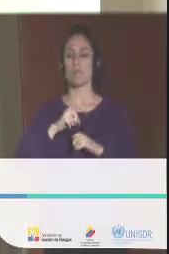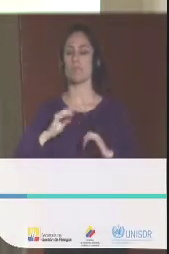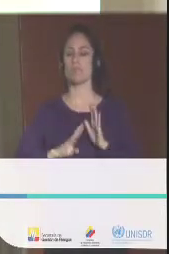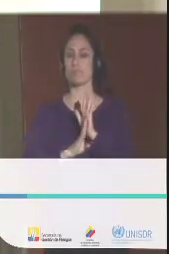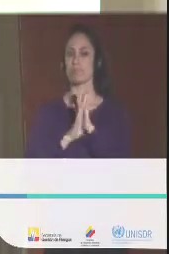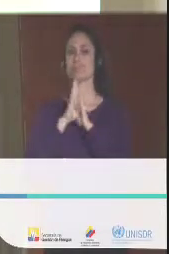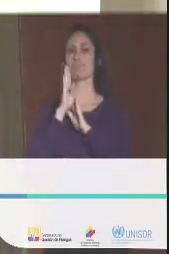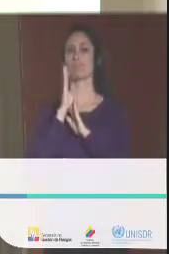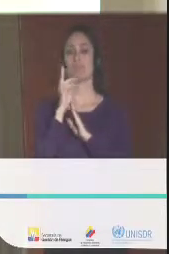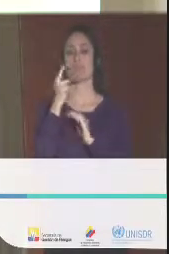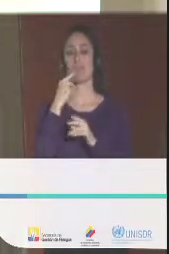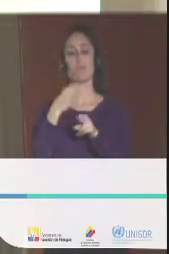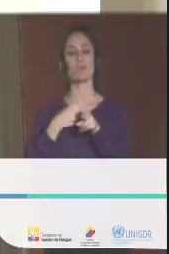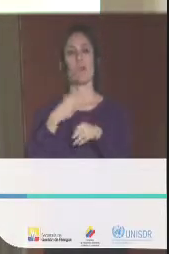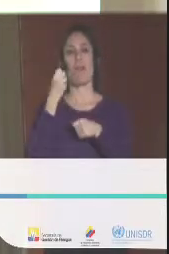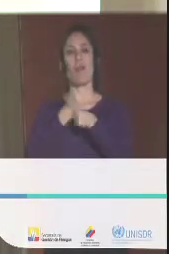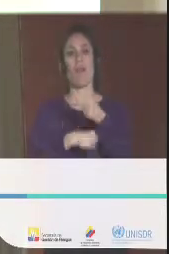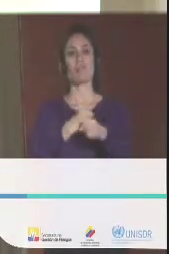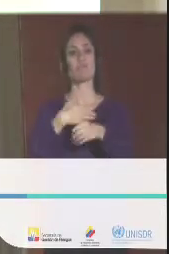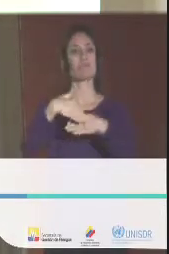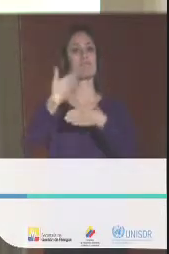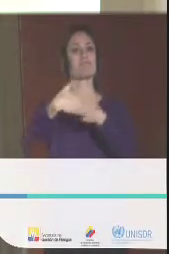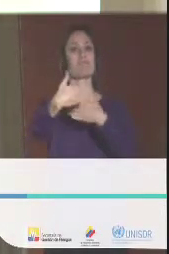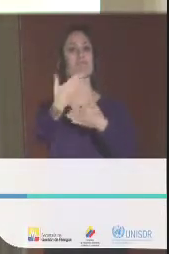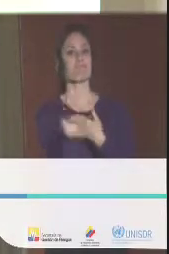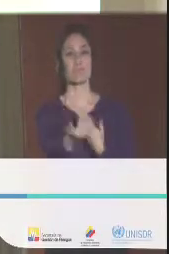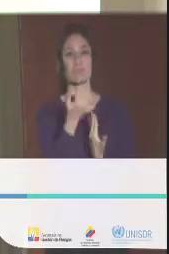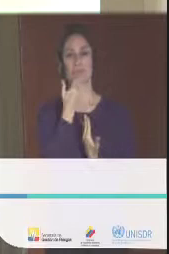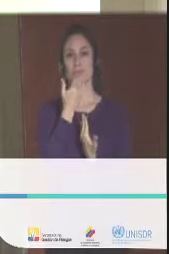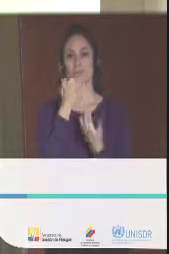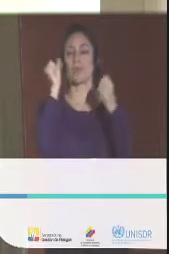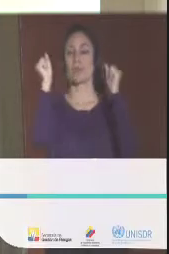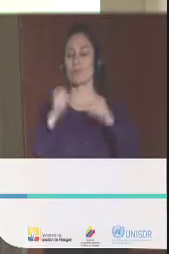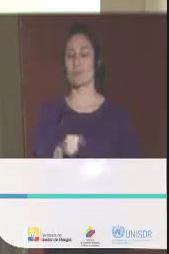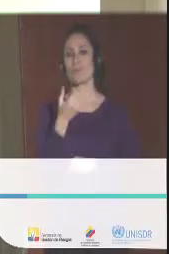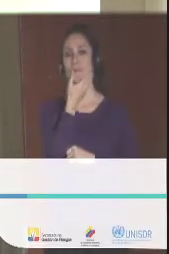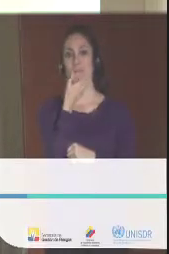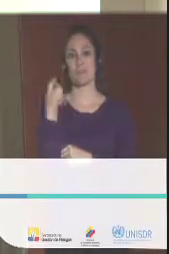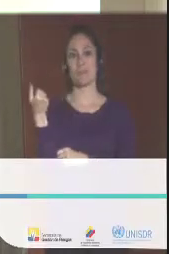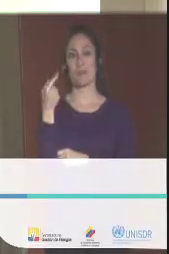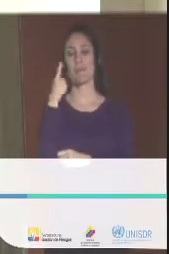futuro en los próximos años haga que tengamos menos exposición